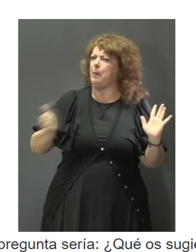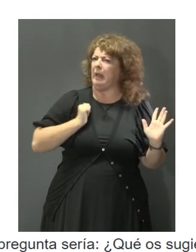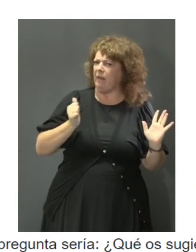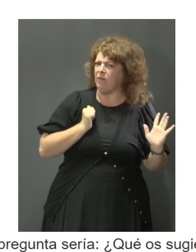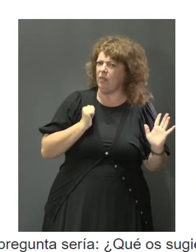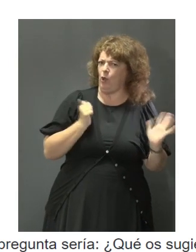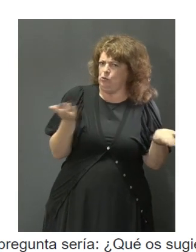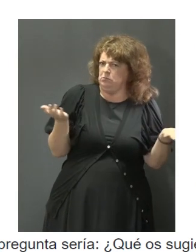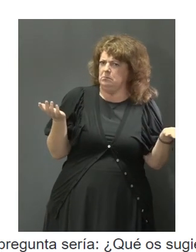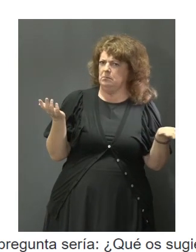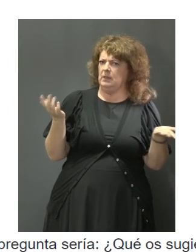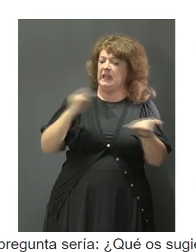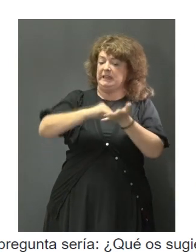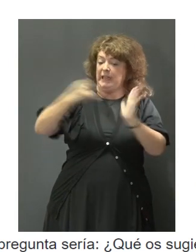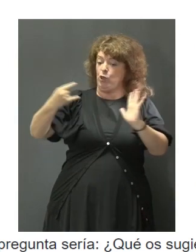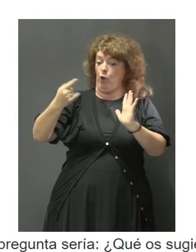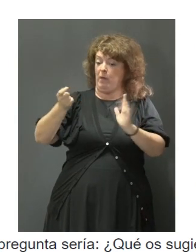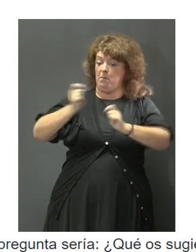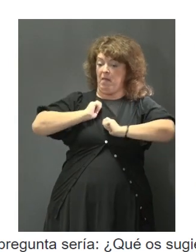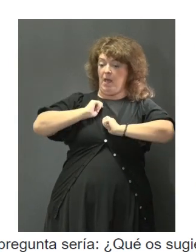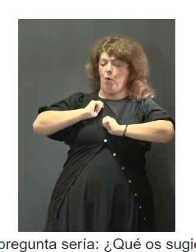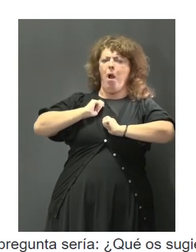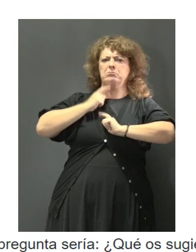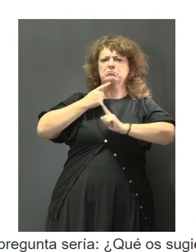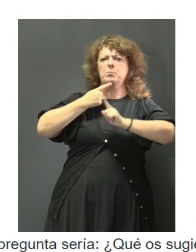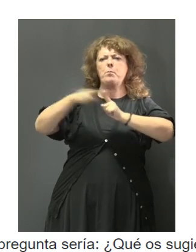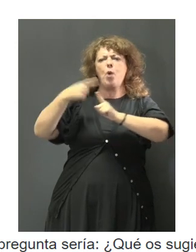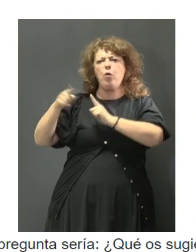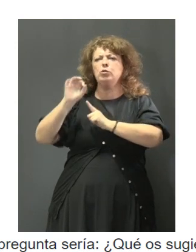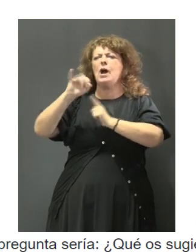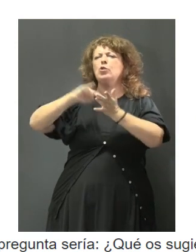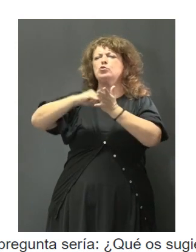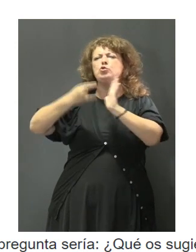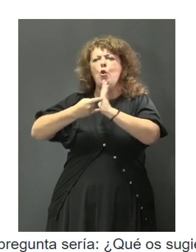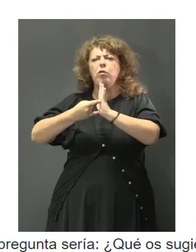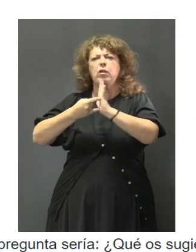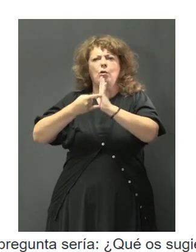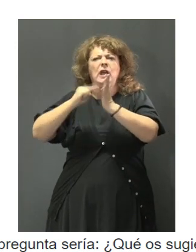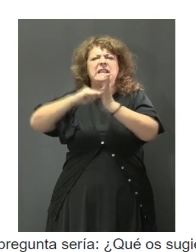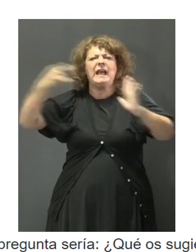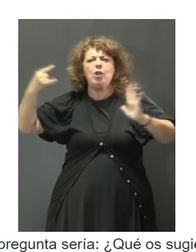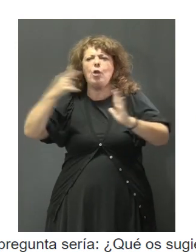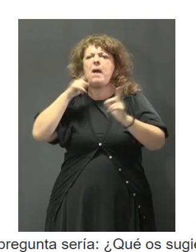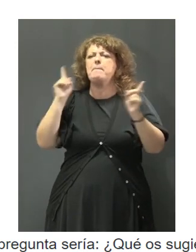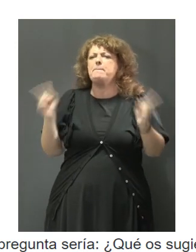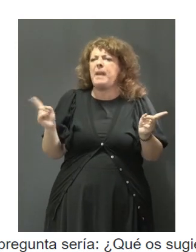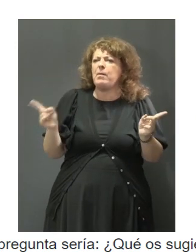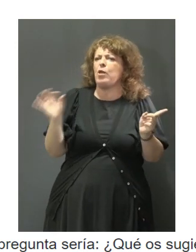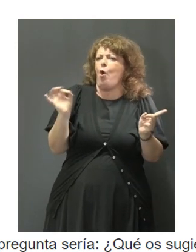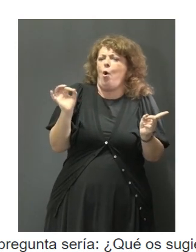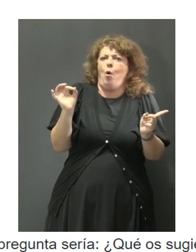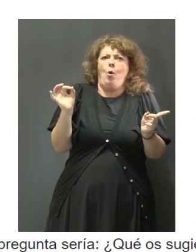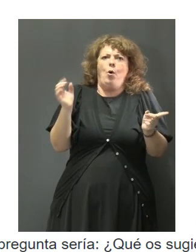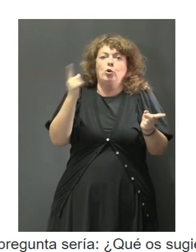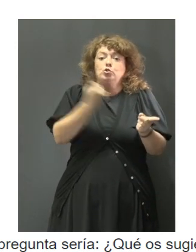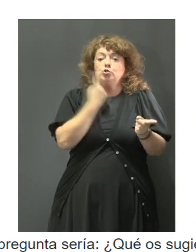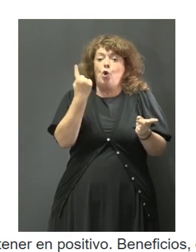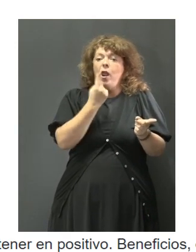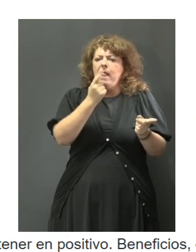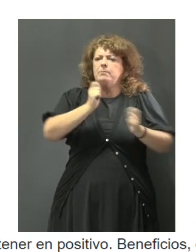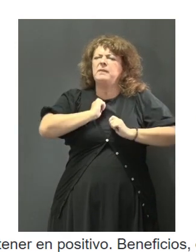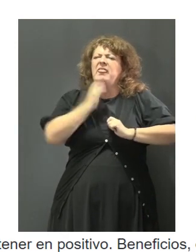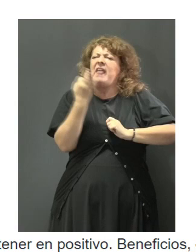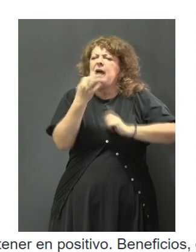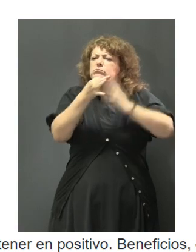Beneficios que puede tener el uso de determinados productos o soluciones tecnológicas en la prevención o en el abordaje de la soledad no